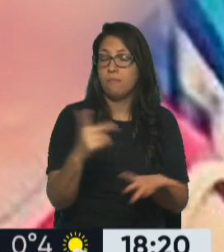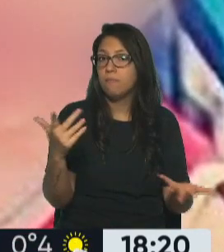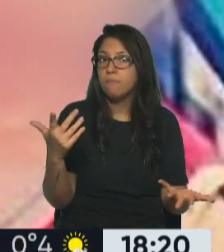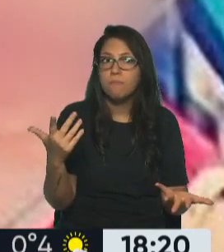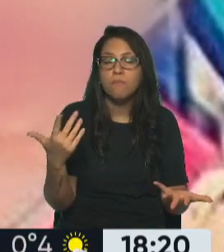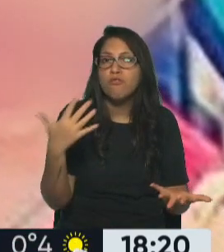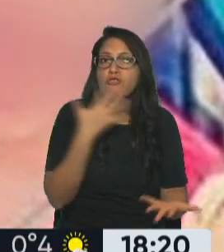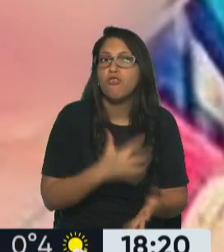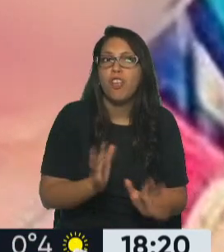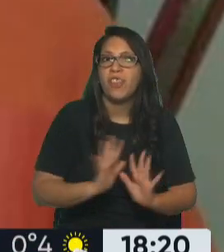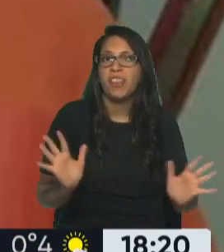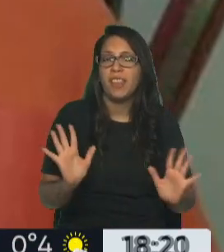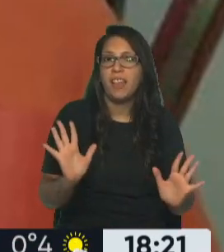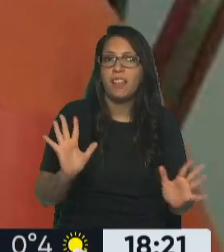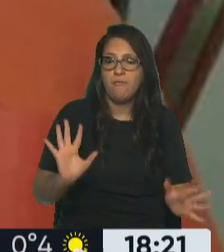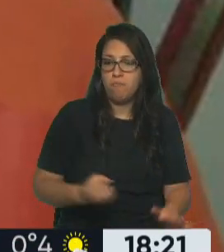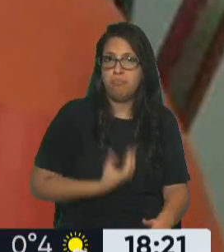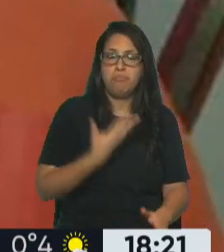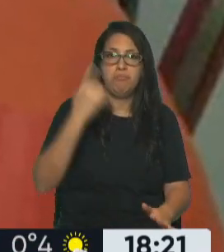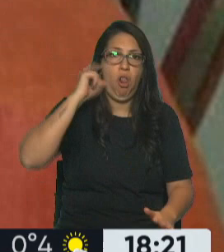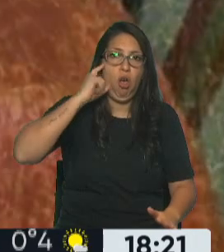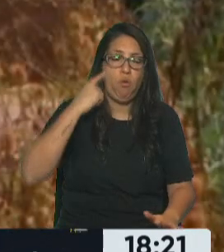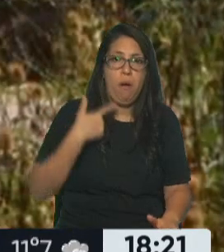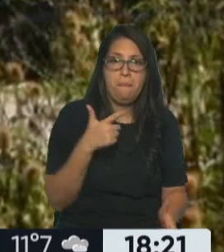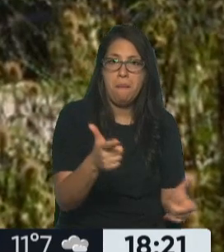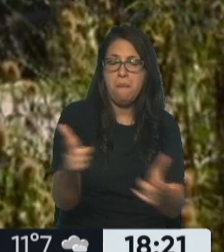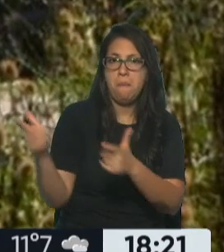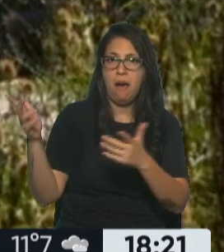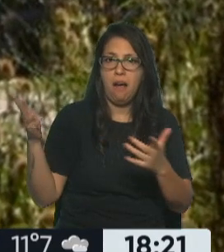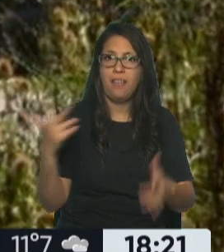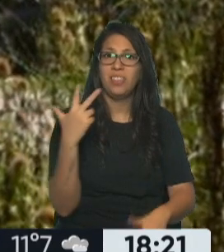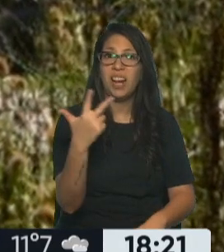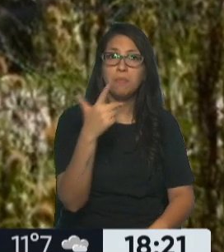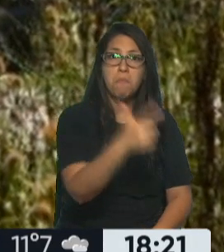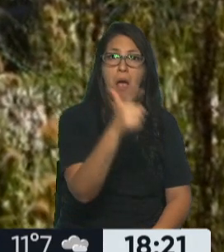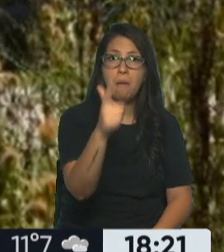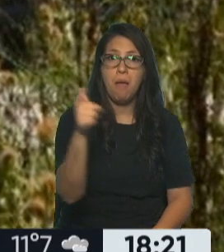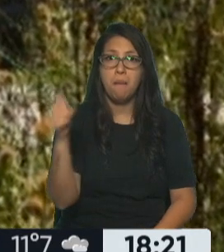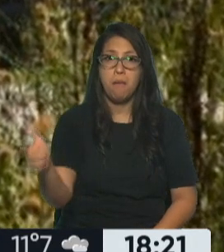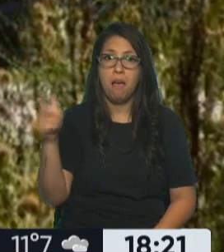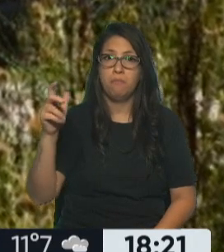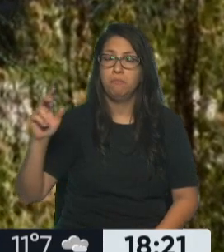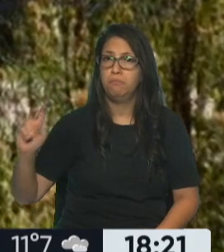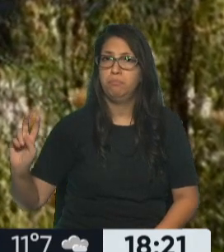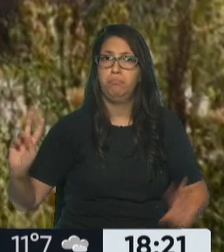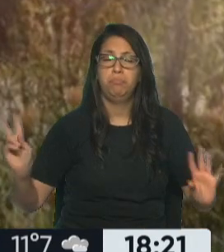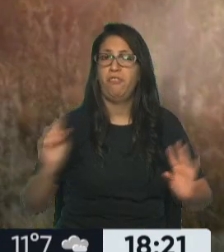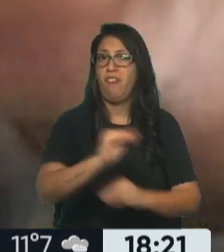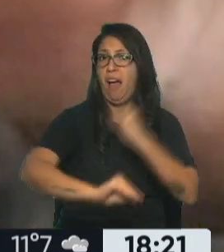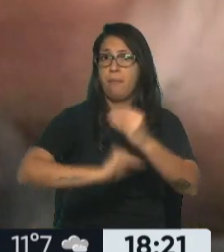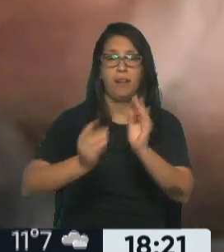Incomprensible locura brutal y de tres disparos limpió a una familia.